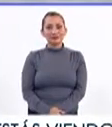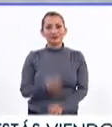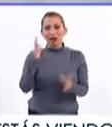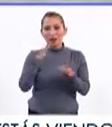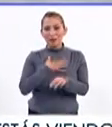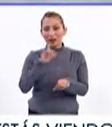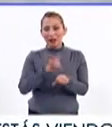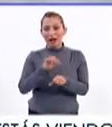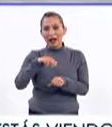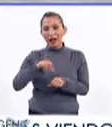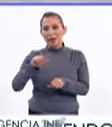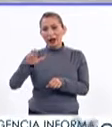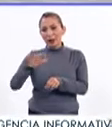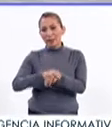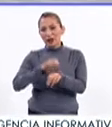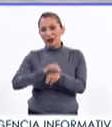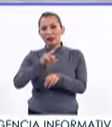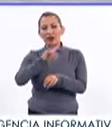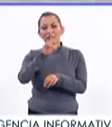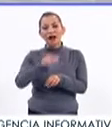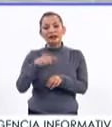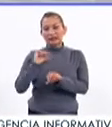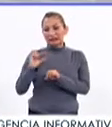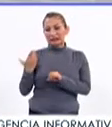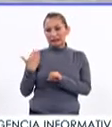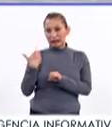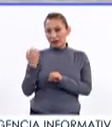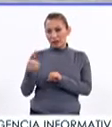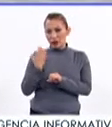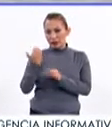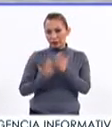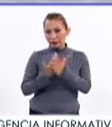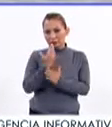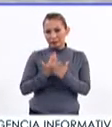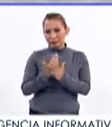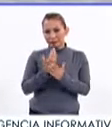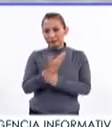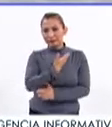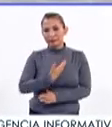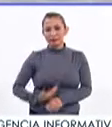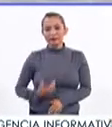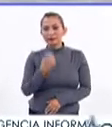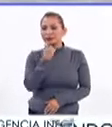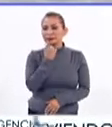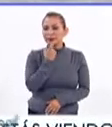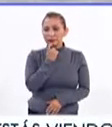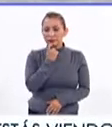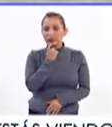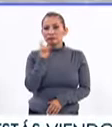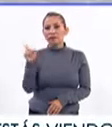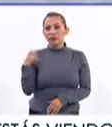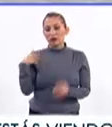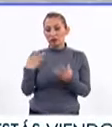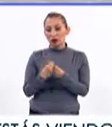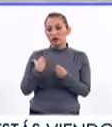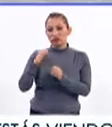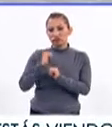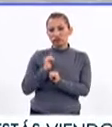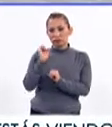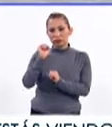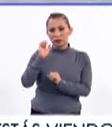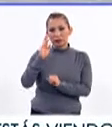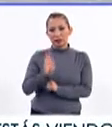¿Qué tal? Muy buenos días, Ana, Omar, amigos de Interfaz. Hace unos momentos en la conferencia matutina, el presidente Andrés Manuel López Obrador junto con el